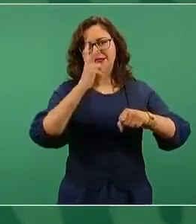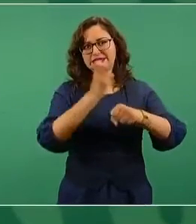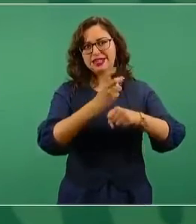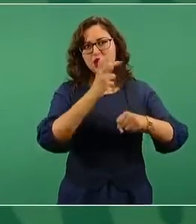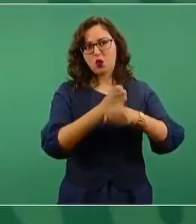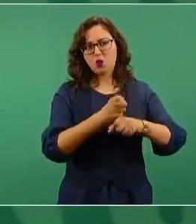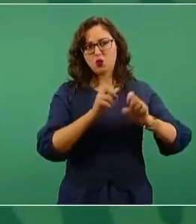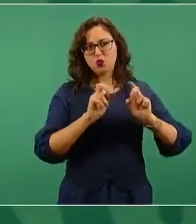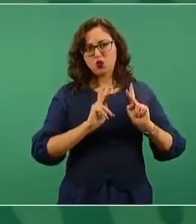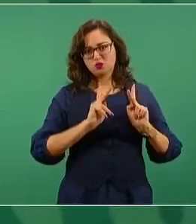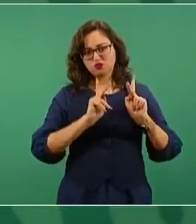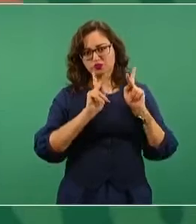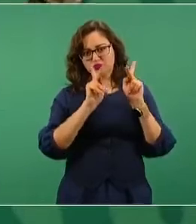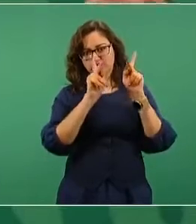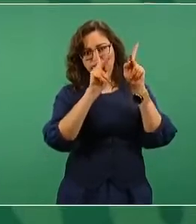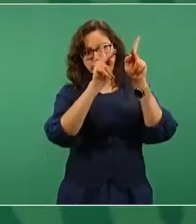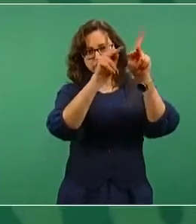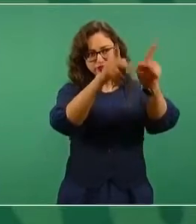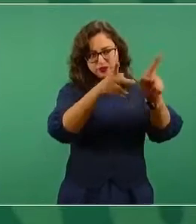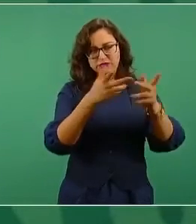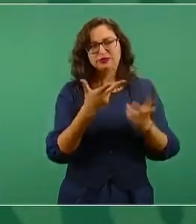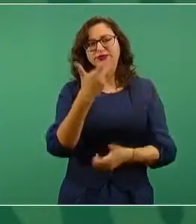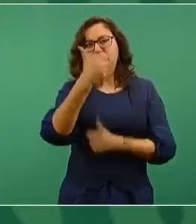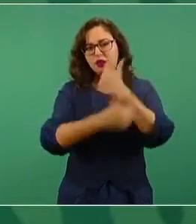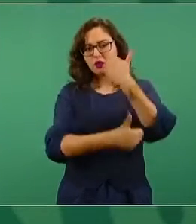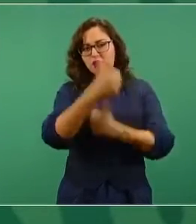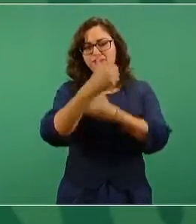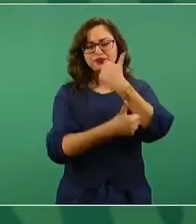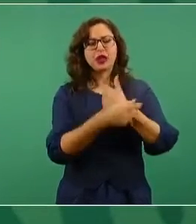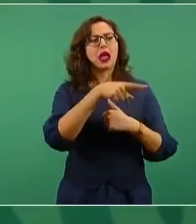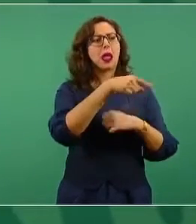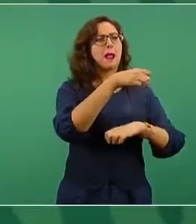y entraron otras empresas